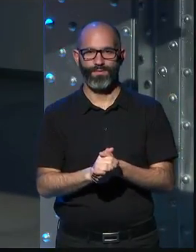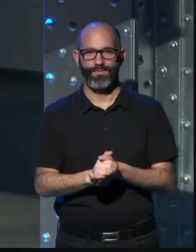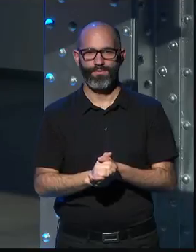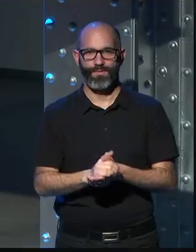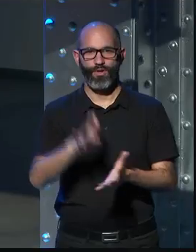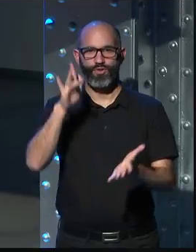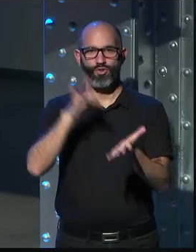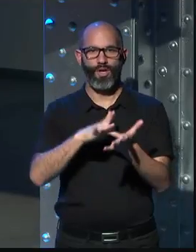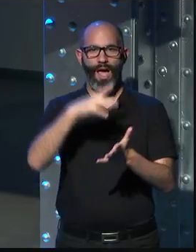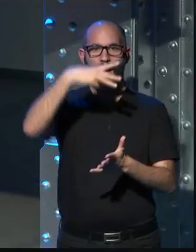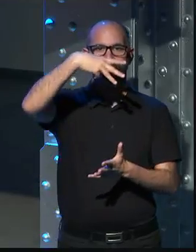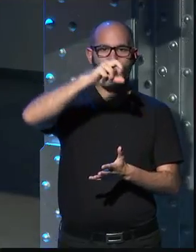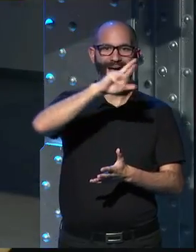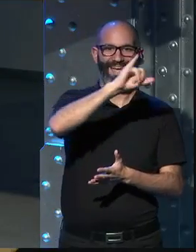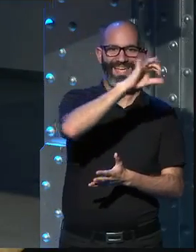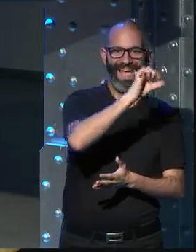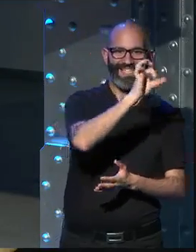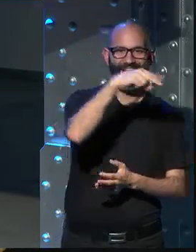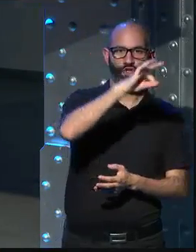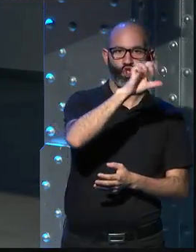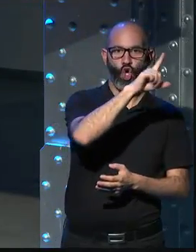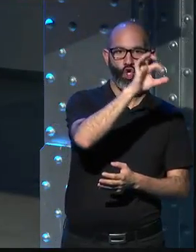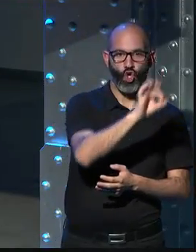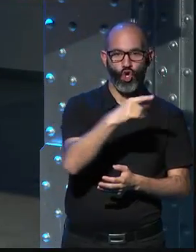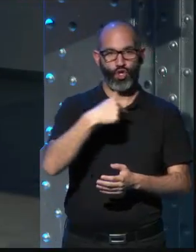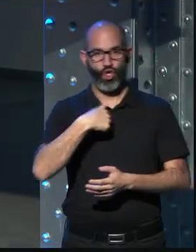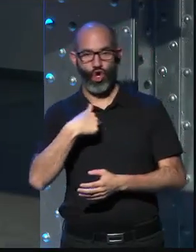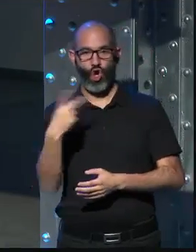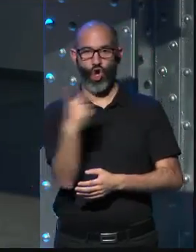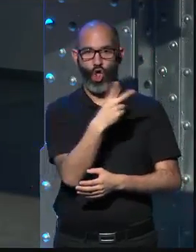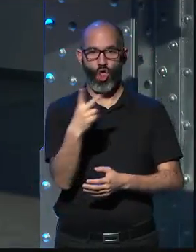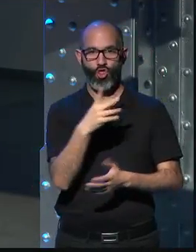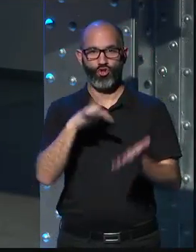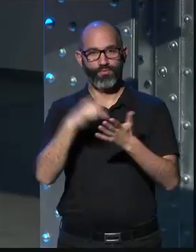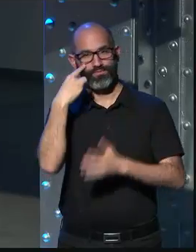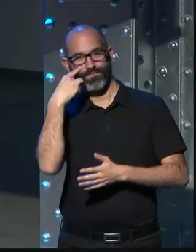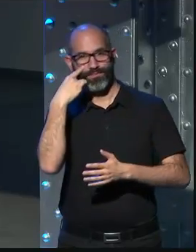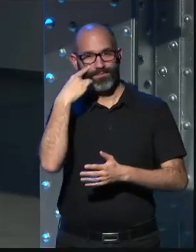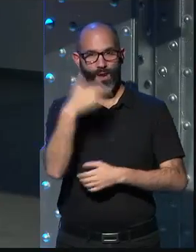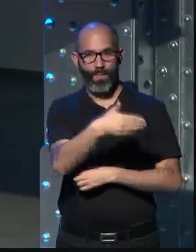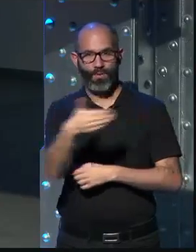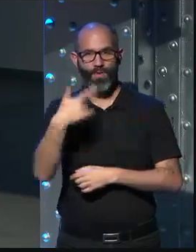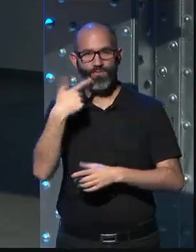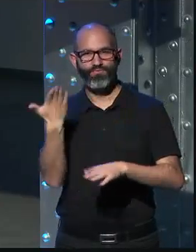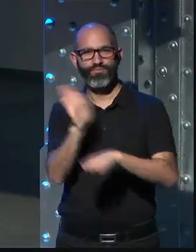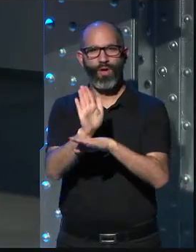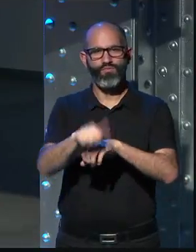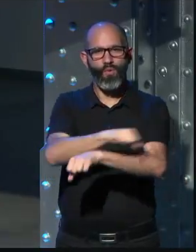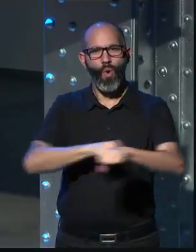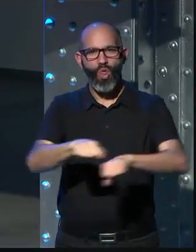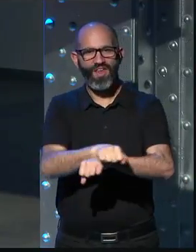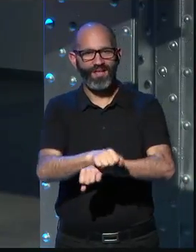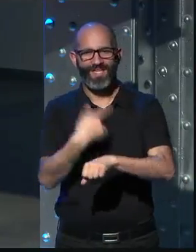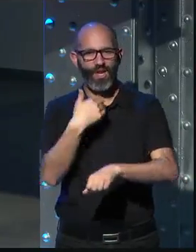Cuando tanto María Santoyo como yo, los comisarios de la exposición, nos planteamos cómo mostrar a Houdini, teníamos muy